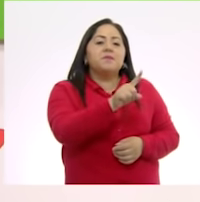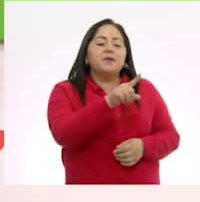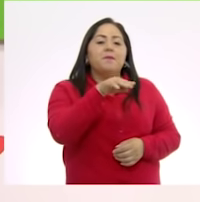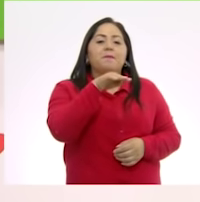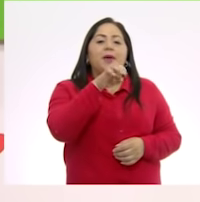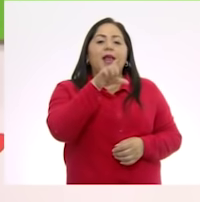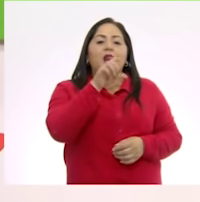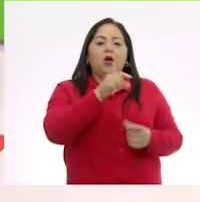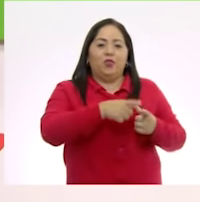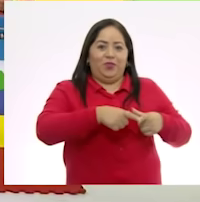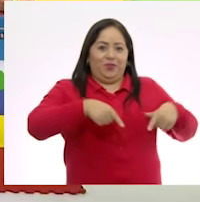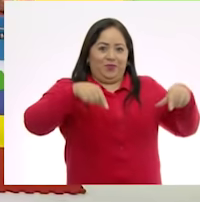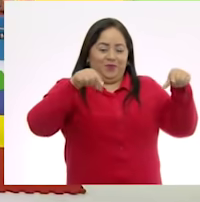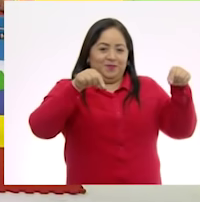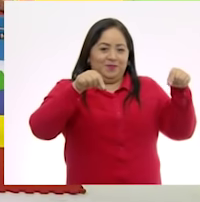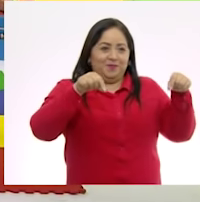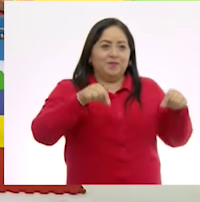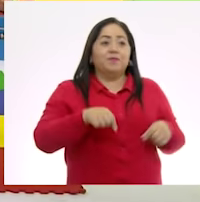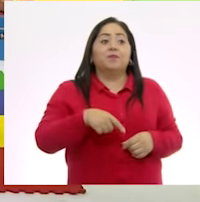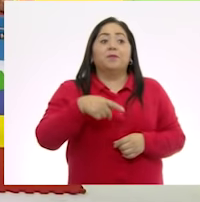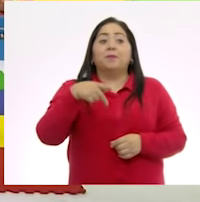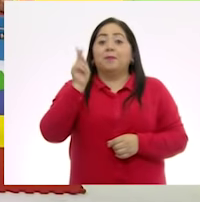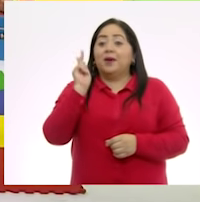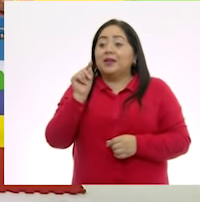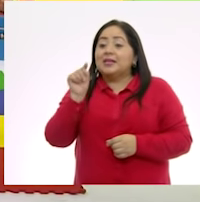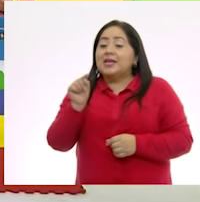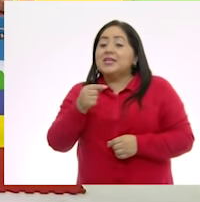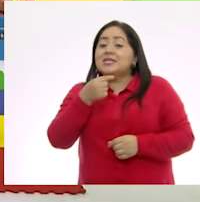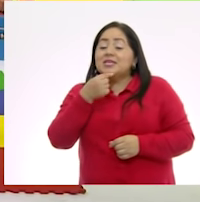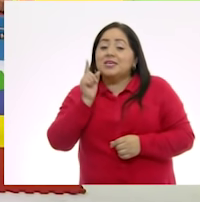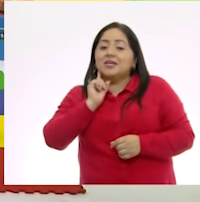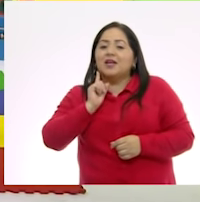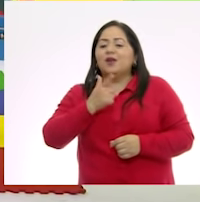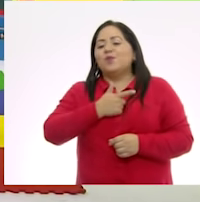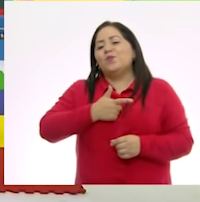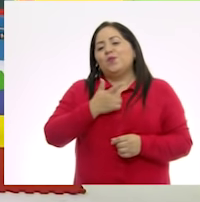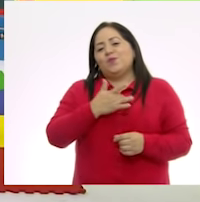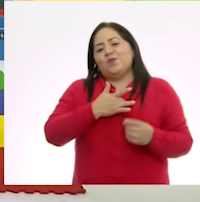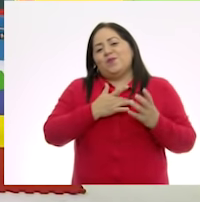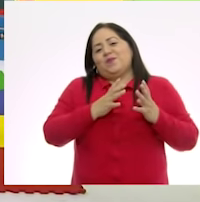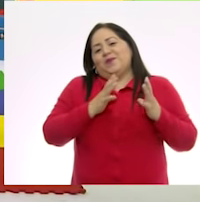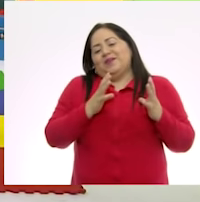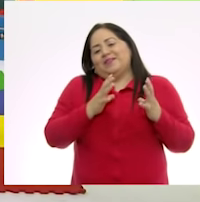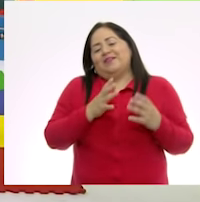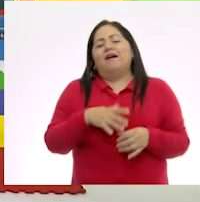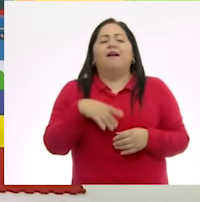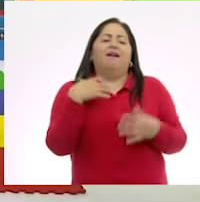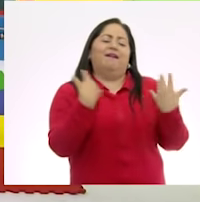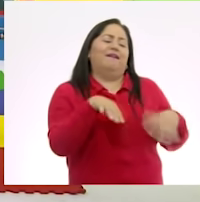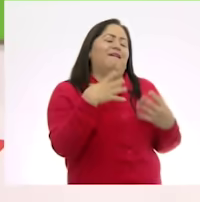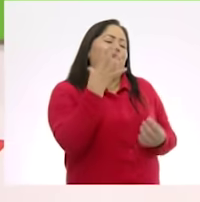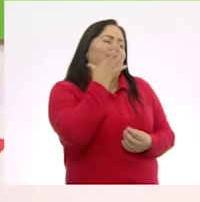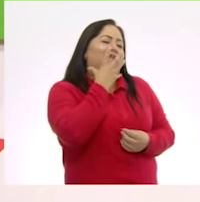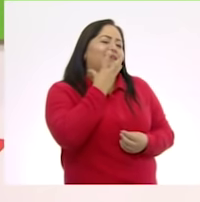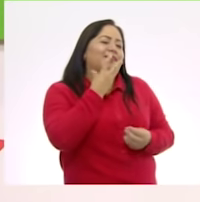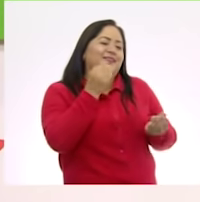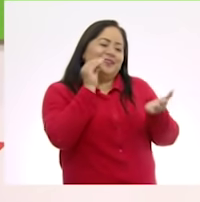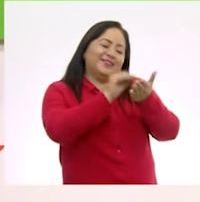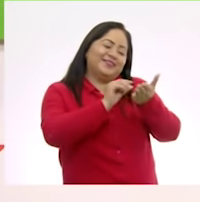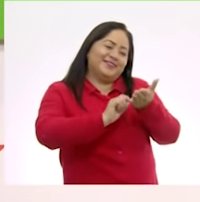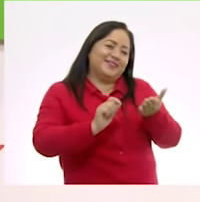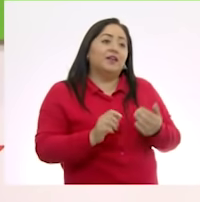melón. Pero a esta niña le gusta tu corazón. ¡Ay, qué bonita nos quedó!